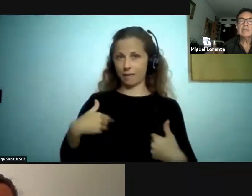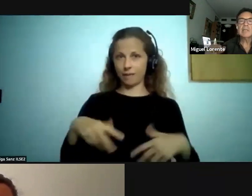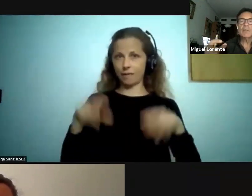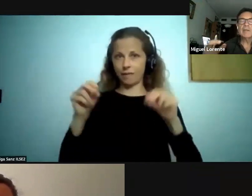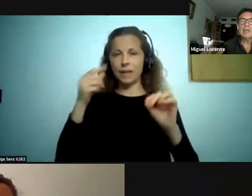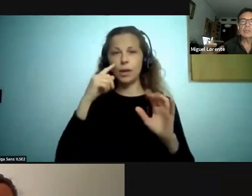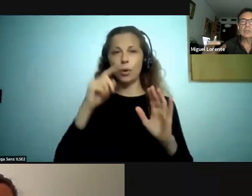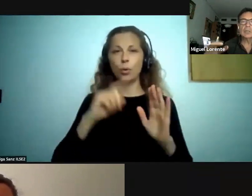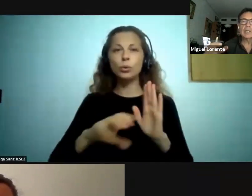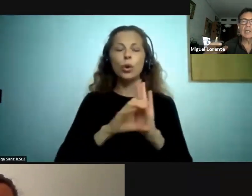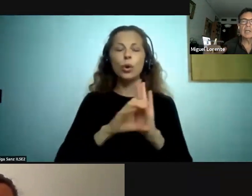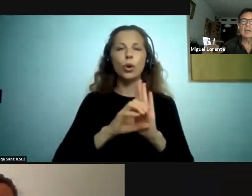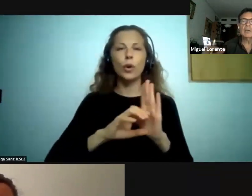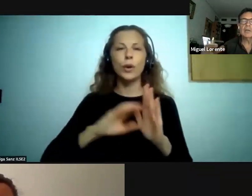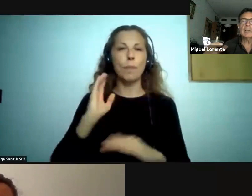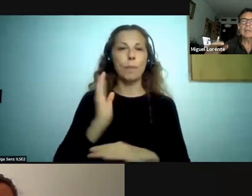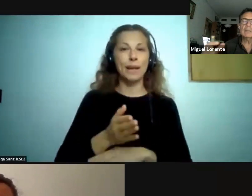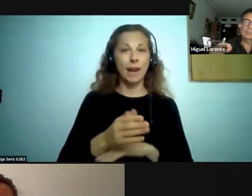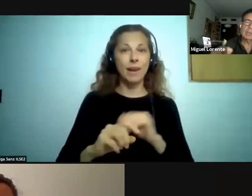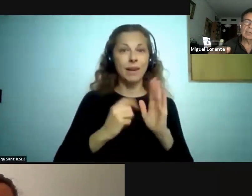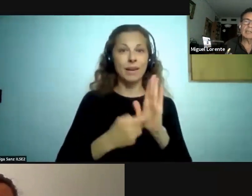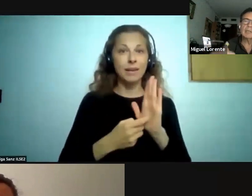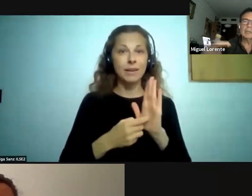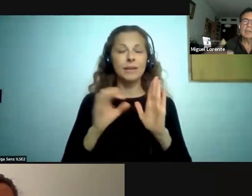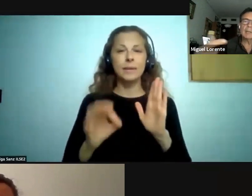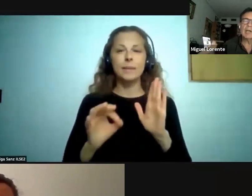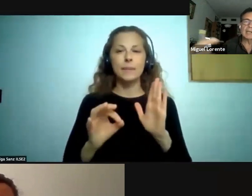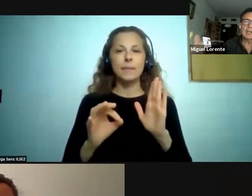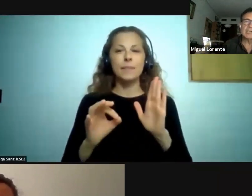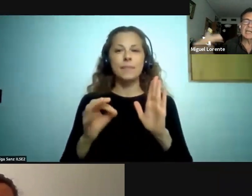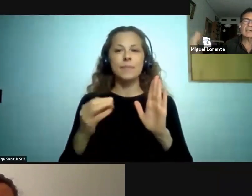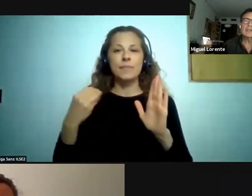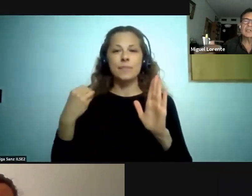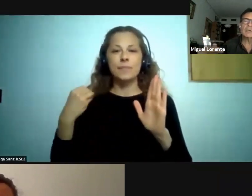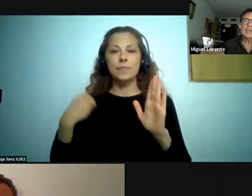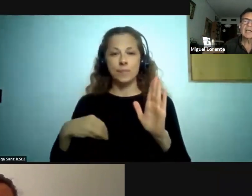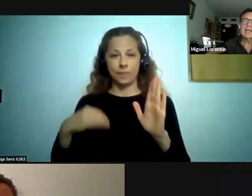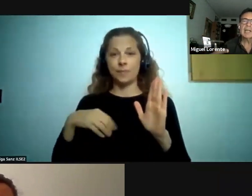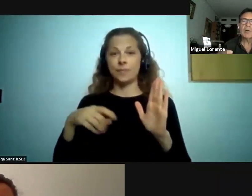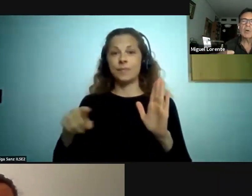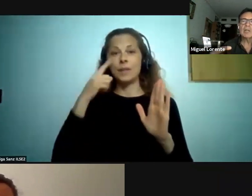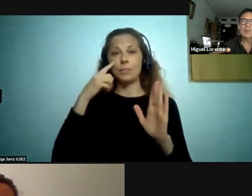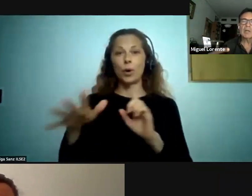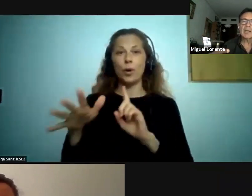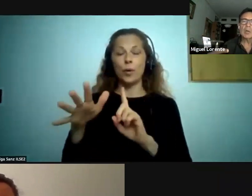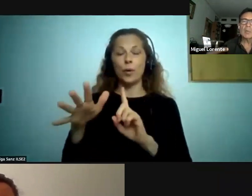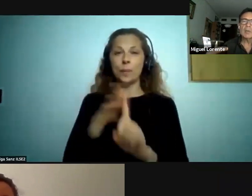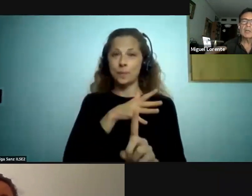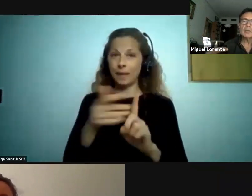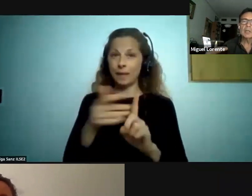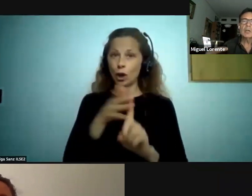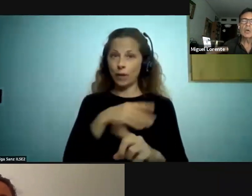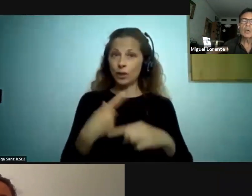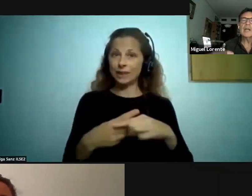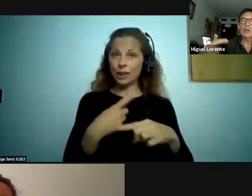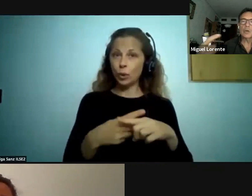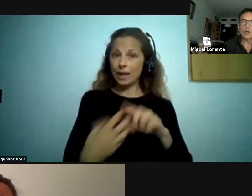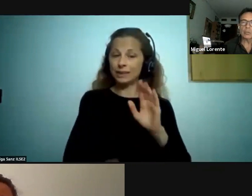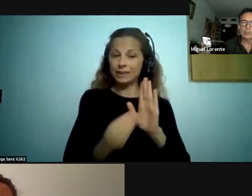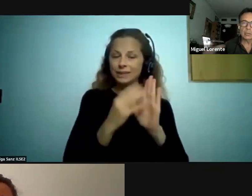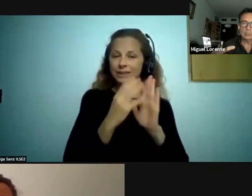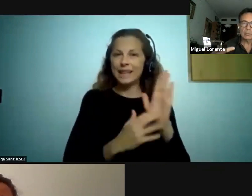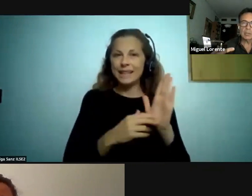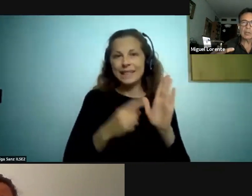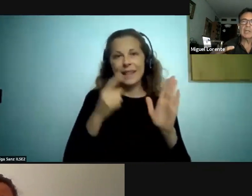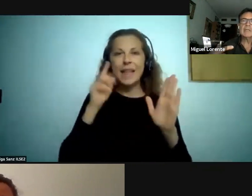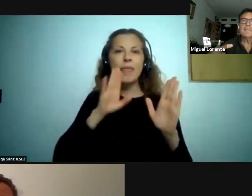Penal y los delitos contra las violaciones y las agresiones sexuales estaban conceptualizadas como delitos